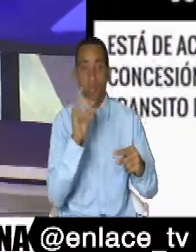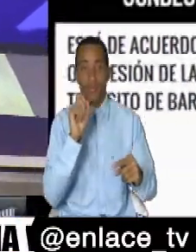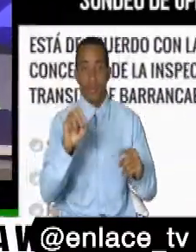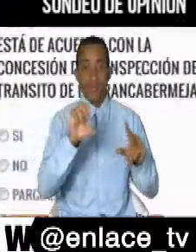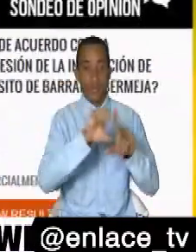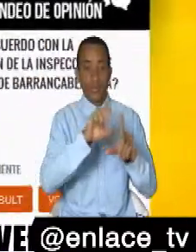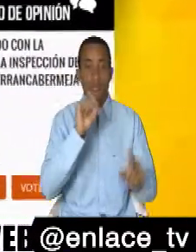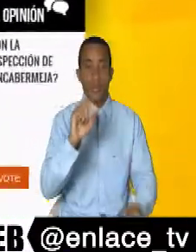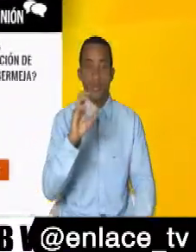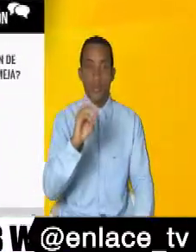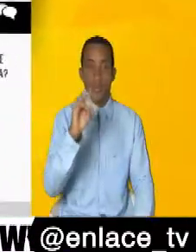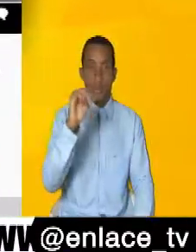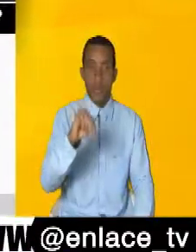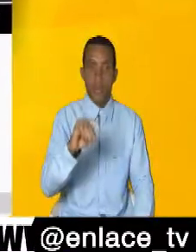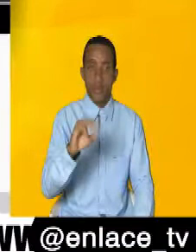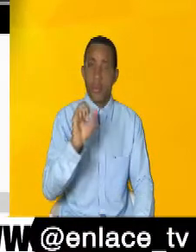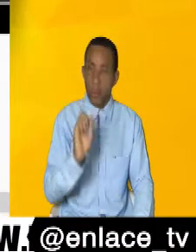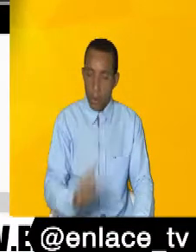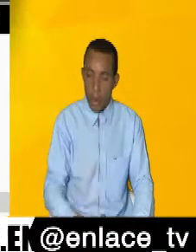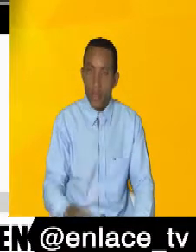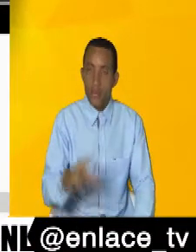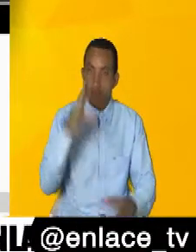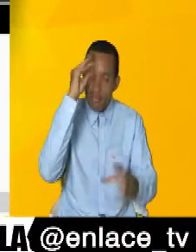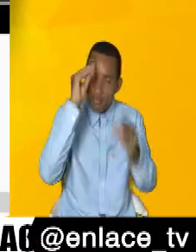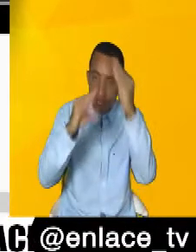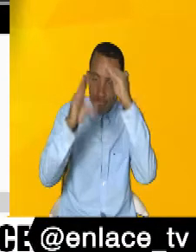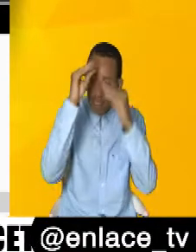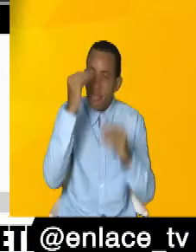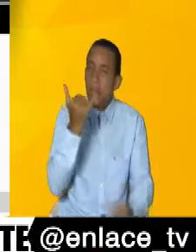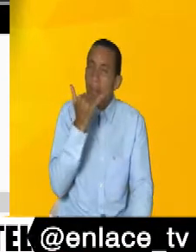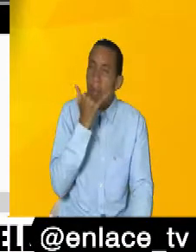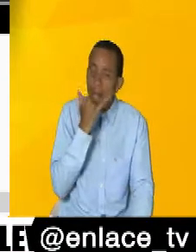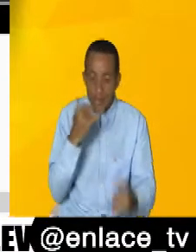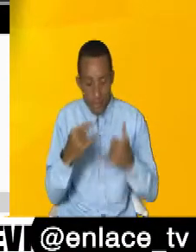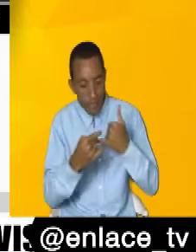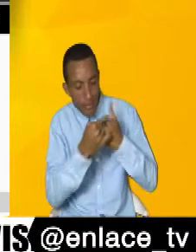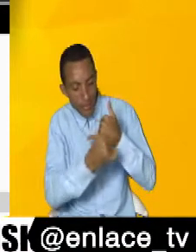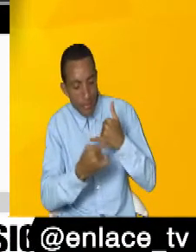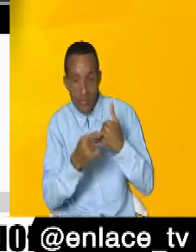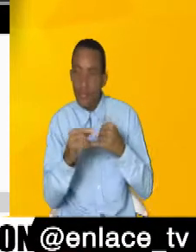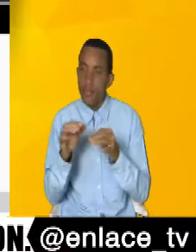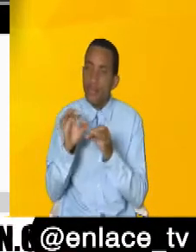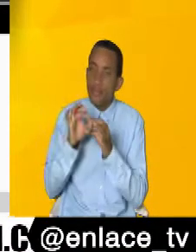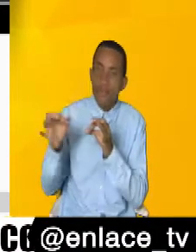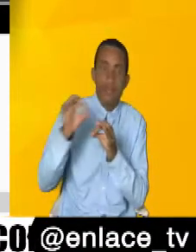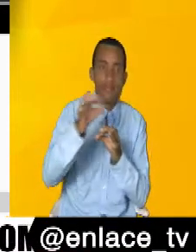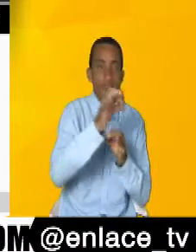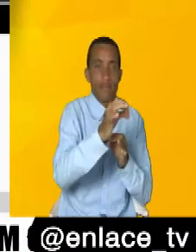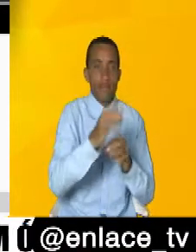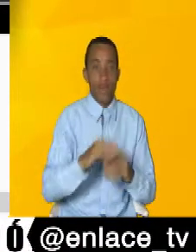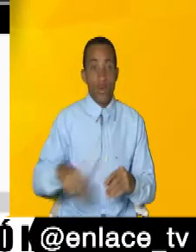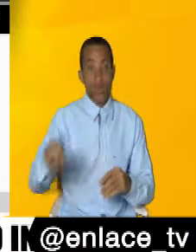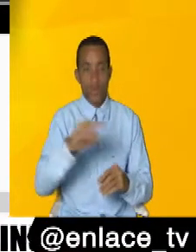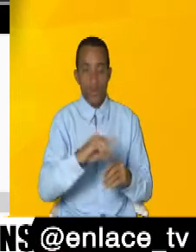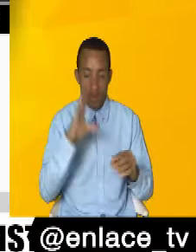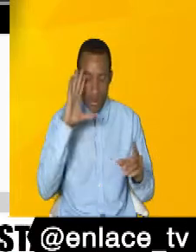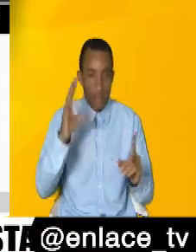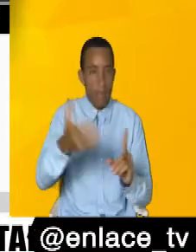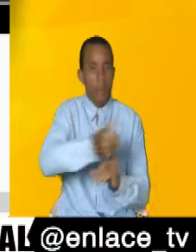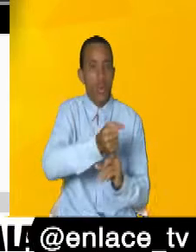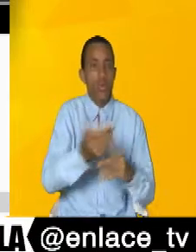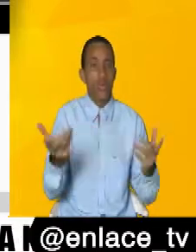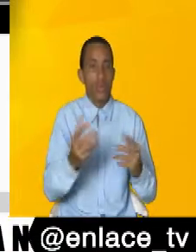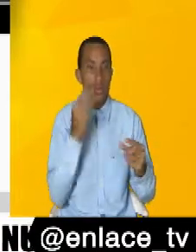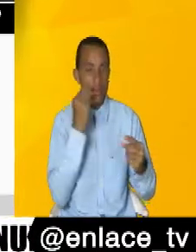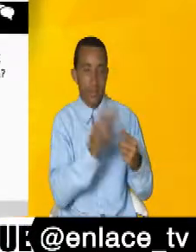www.enlacetelevisión.com y pueda conocer más de lo que acontece en la ciudad y región. Otras informaciones de Enlace Noticias usted las puede hallar visitando nuestra página. Ahí